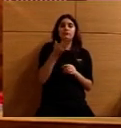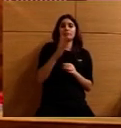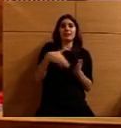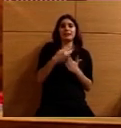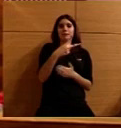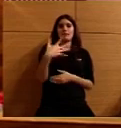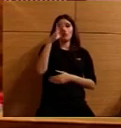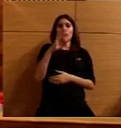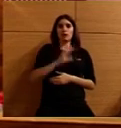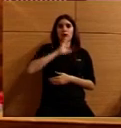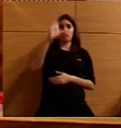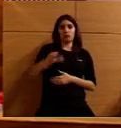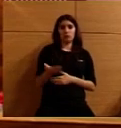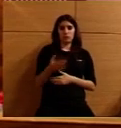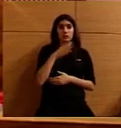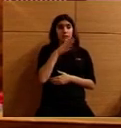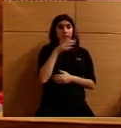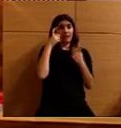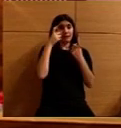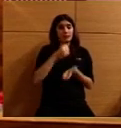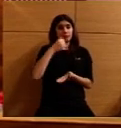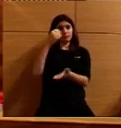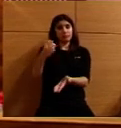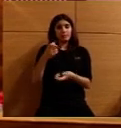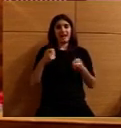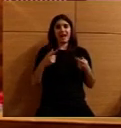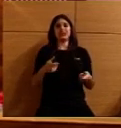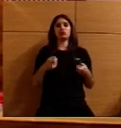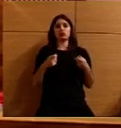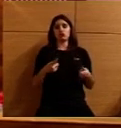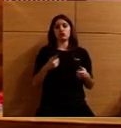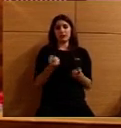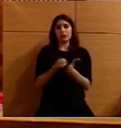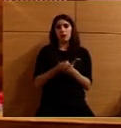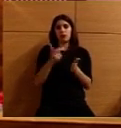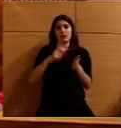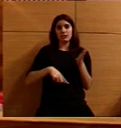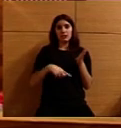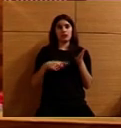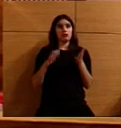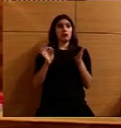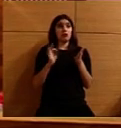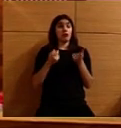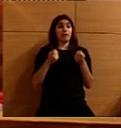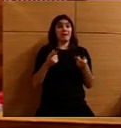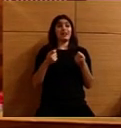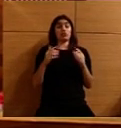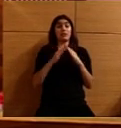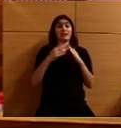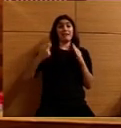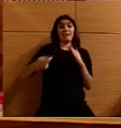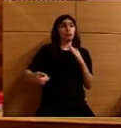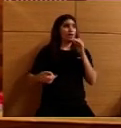hasta el 25% destinado a sufragar gastos derivados del alquiler o del pago de las cuotas hipotecarias de la vivienda habitual